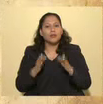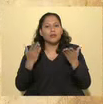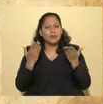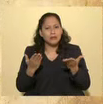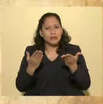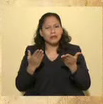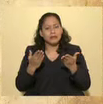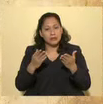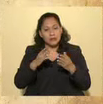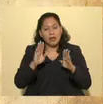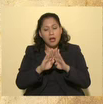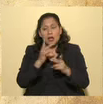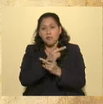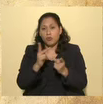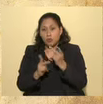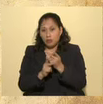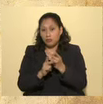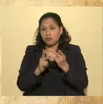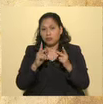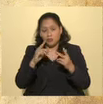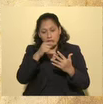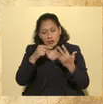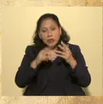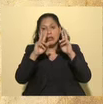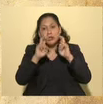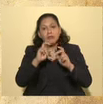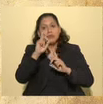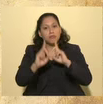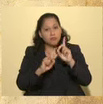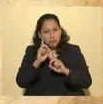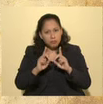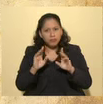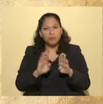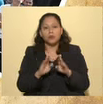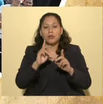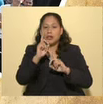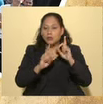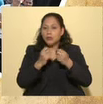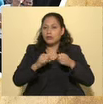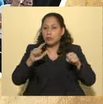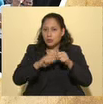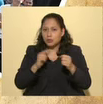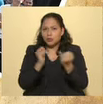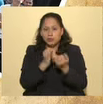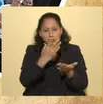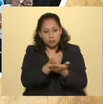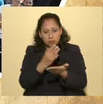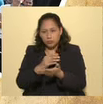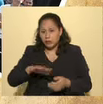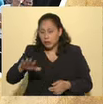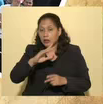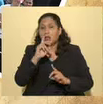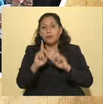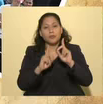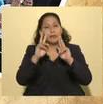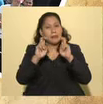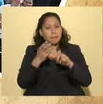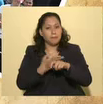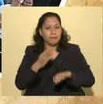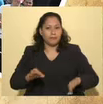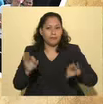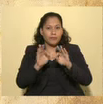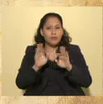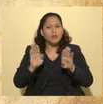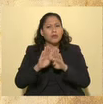una serie grande de proyectos que se tienen en materia de deporte de alto rendimiento, en deporte social, en infraestructura deportiva, que es un tema muy importante, en